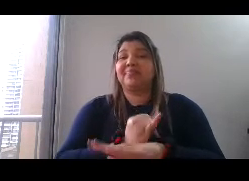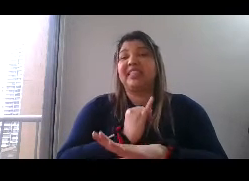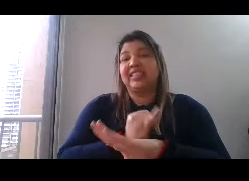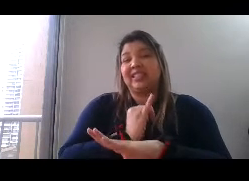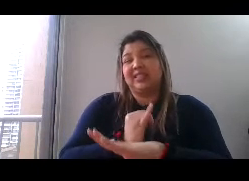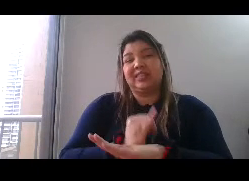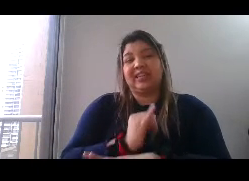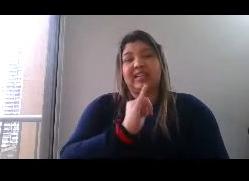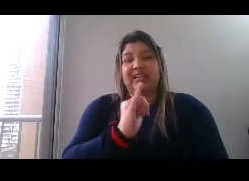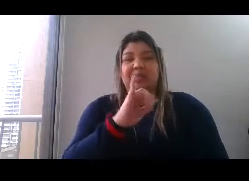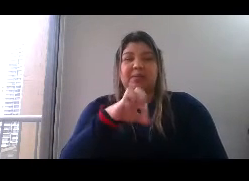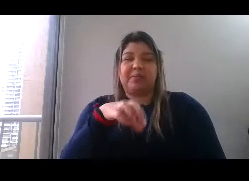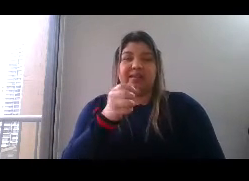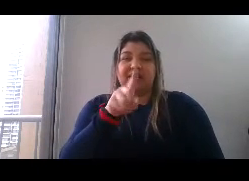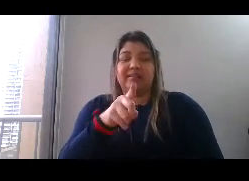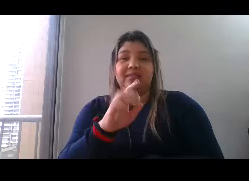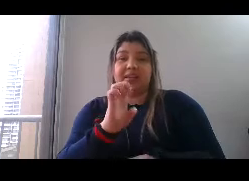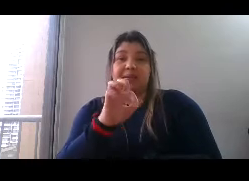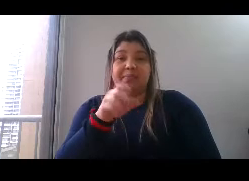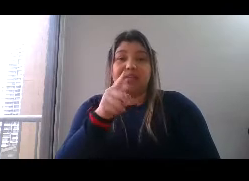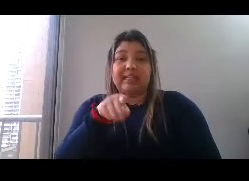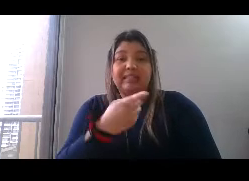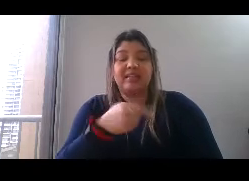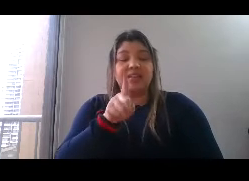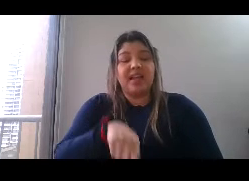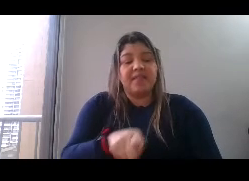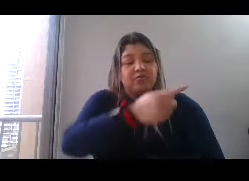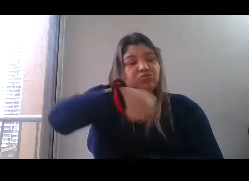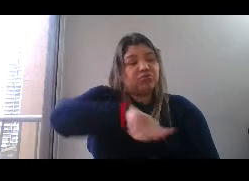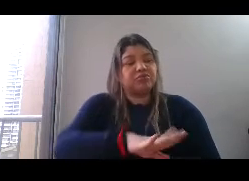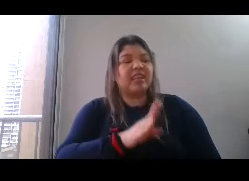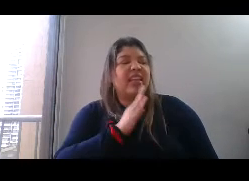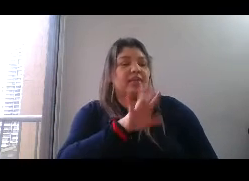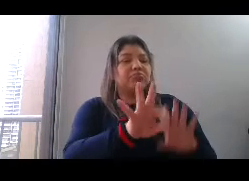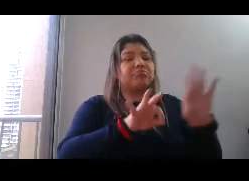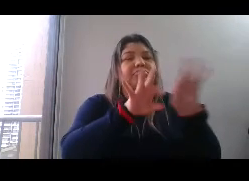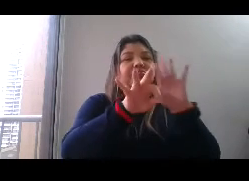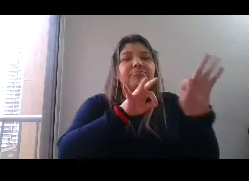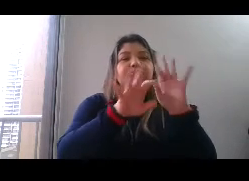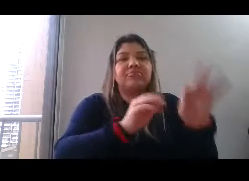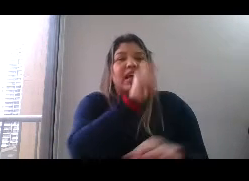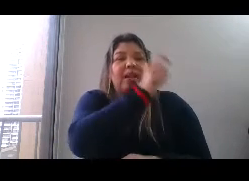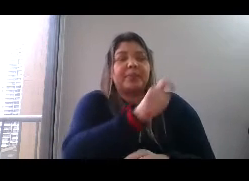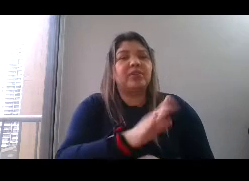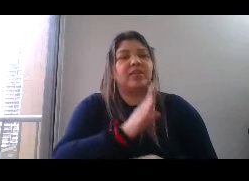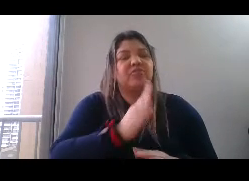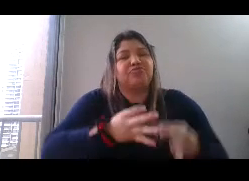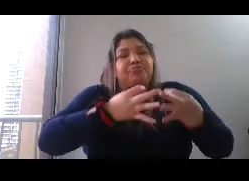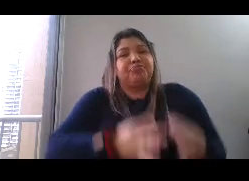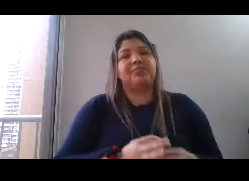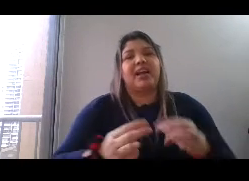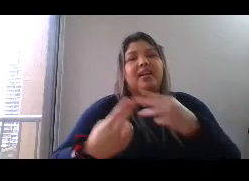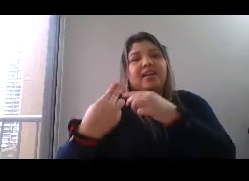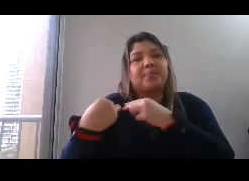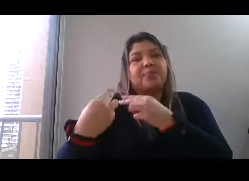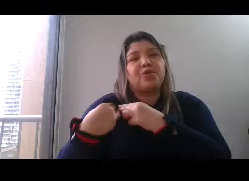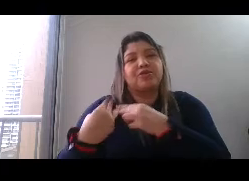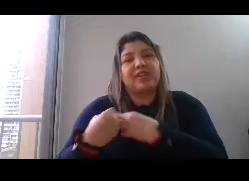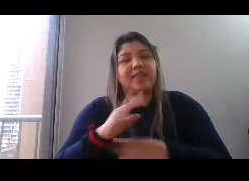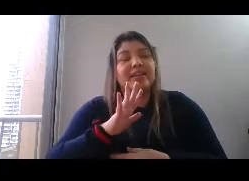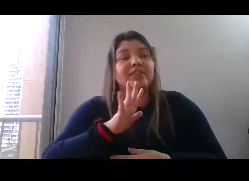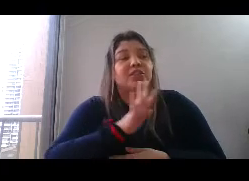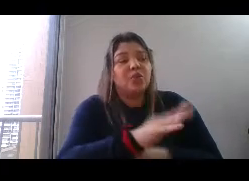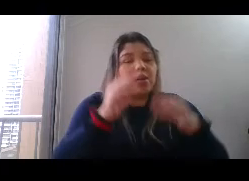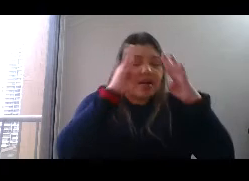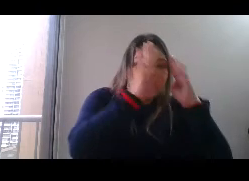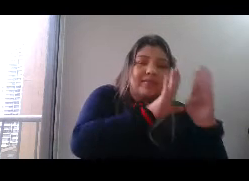capacitar, deben designar cuál es el talento humano, cuál es el recurso humano que va a estar encargado de la